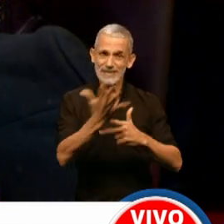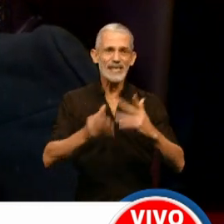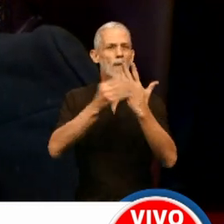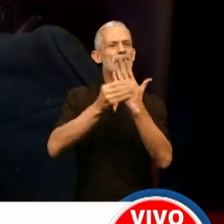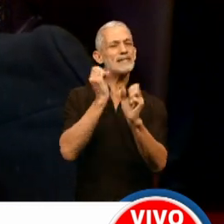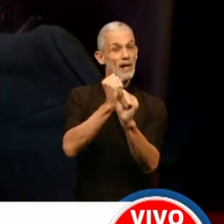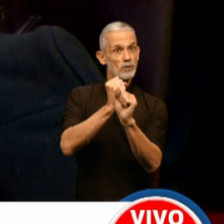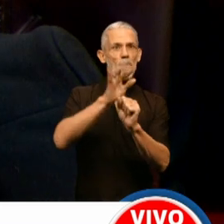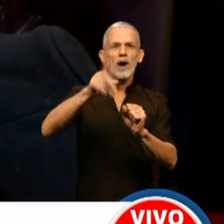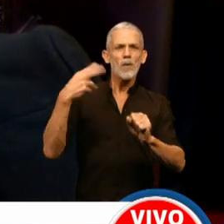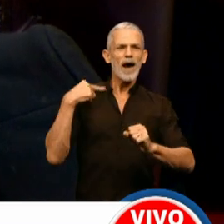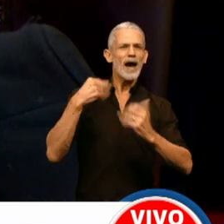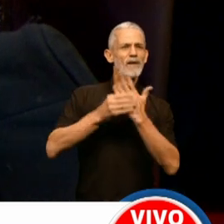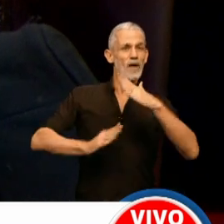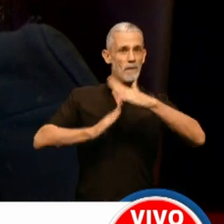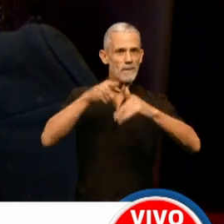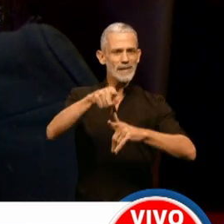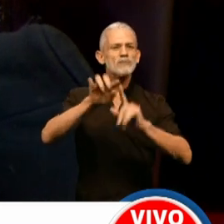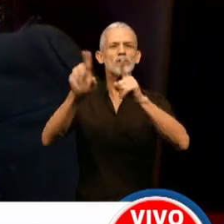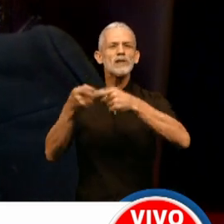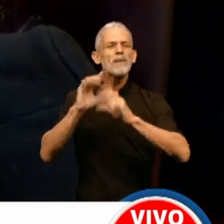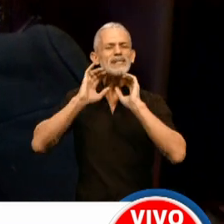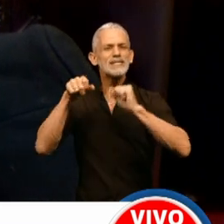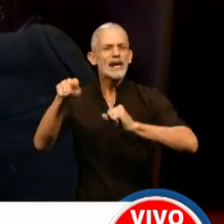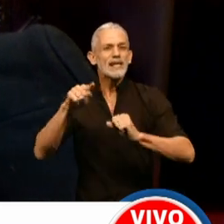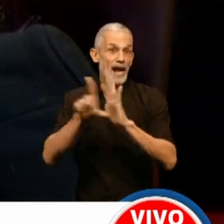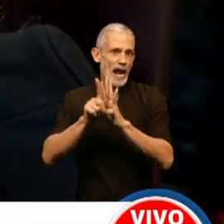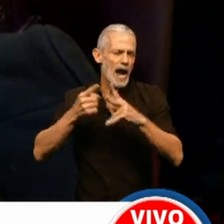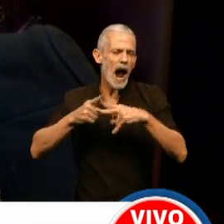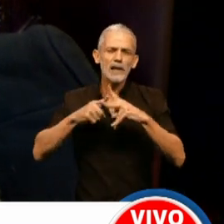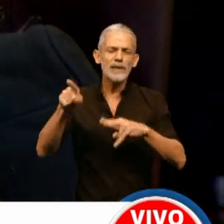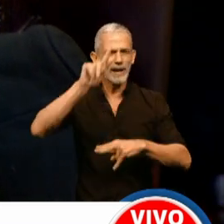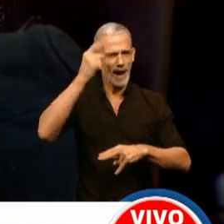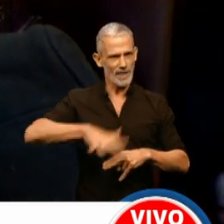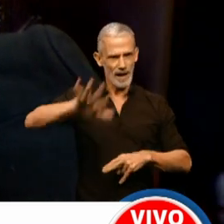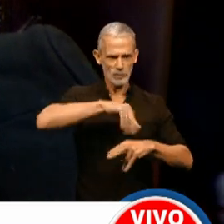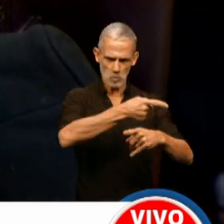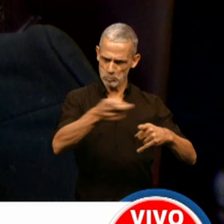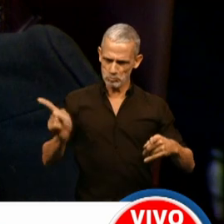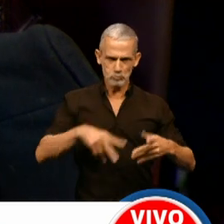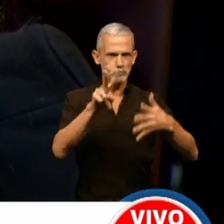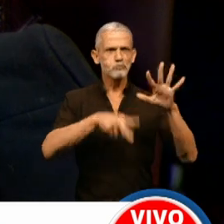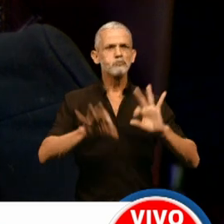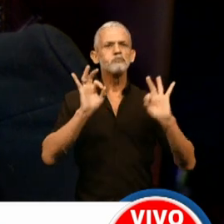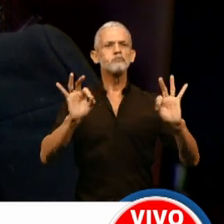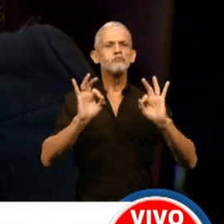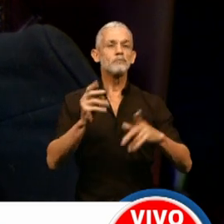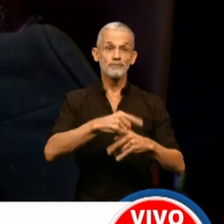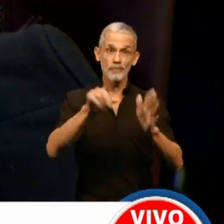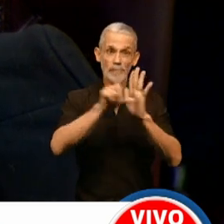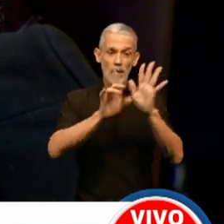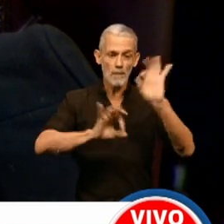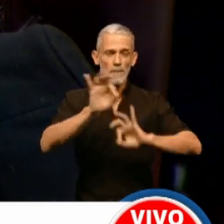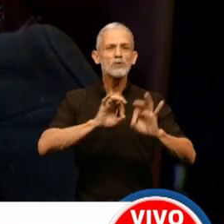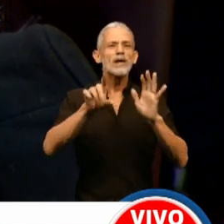de la jefatura de gabinete y de la secretaría de legal y técnica de la nación el proyecto ley de promoción